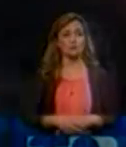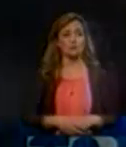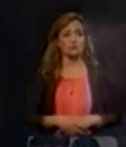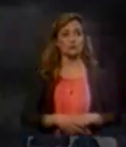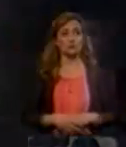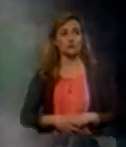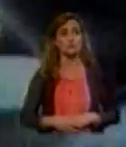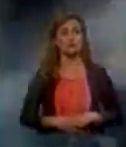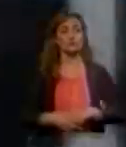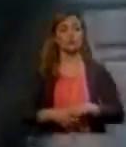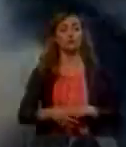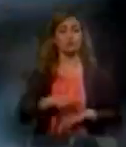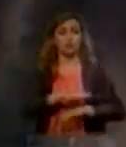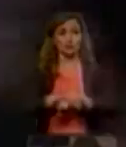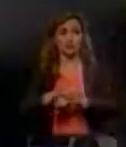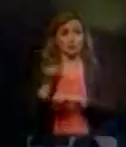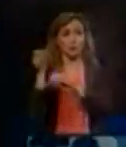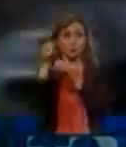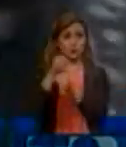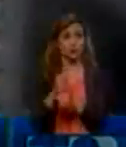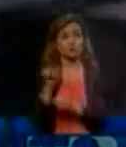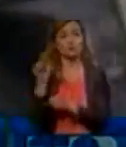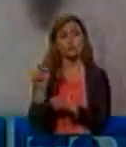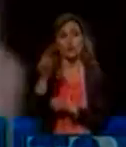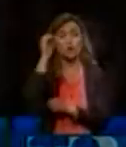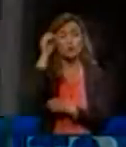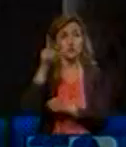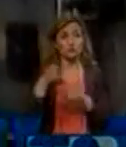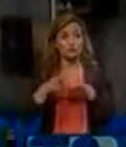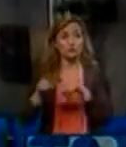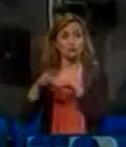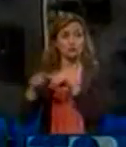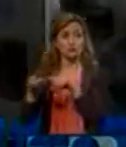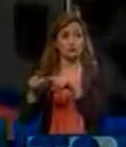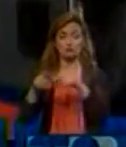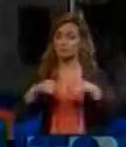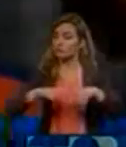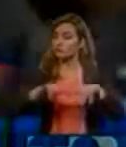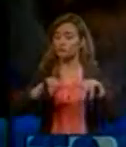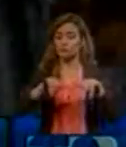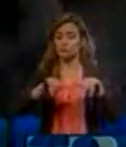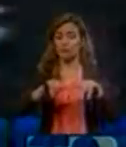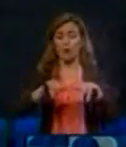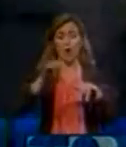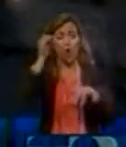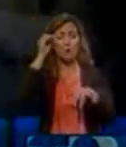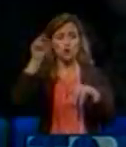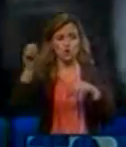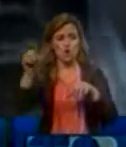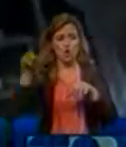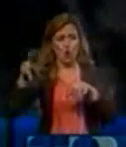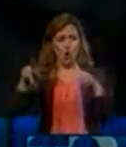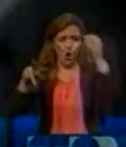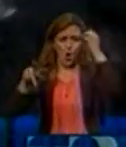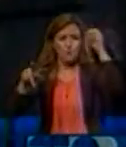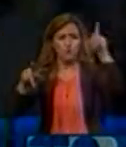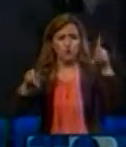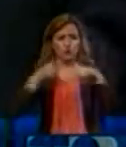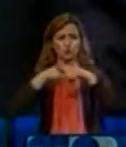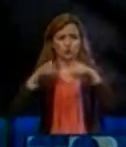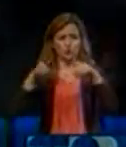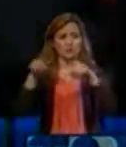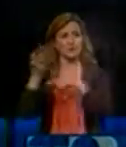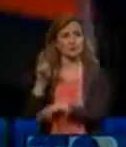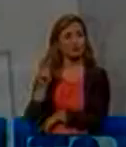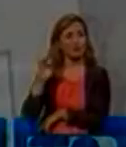Las reacciones tras la detención del fundador de Wikileaks, Julian Assange, no se han hecho esperar. Tras conocerse la noticia, desde la cuenta de Twitter de Wikileaks